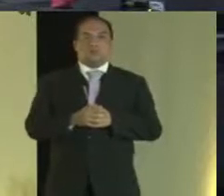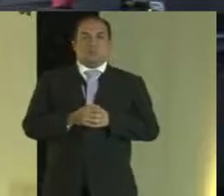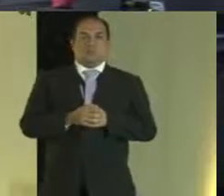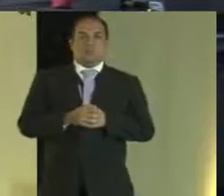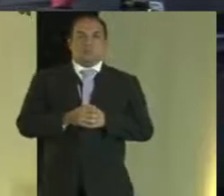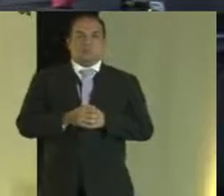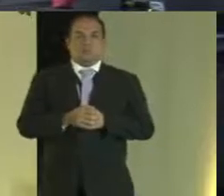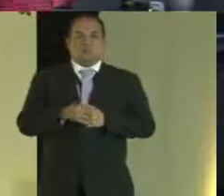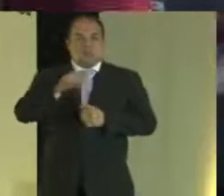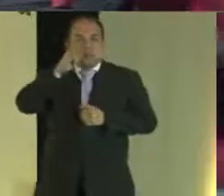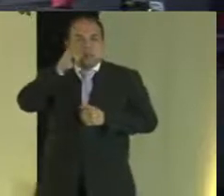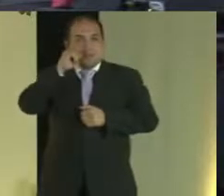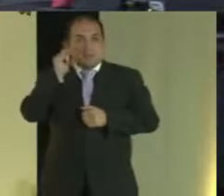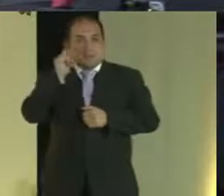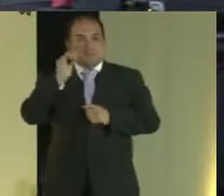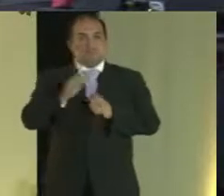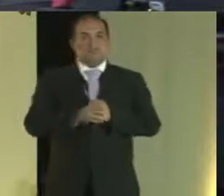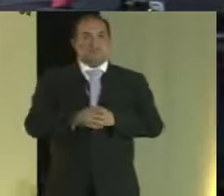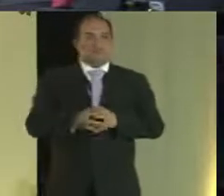Es que yo no veo nada, ¿tú ves?